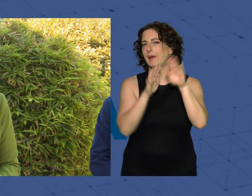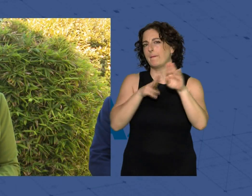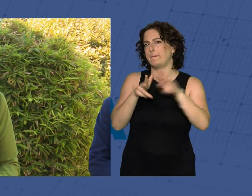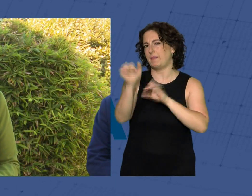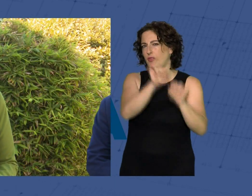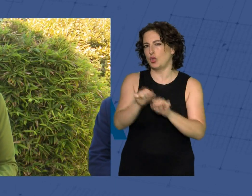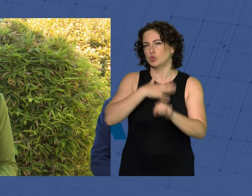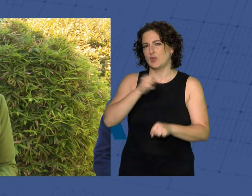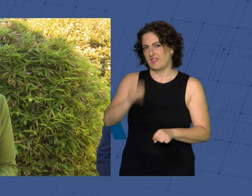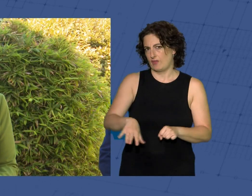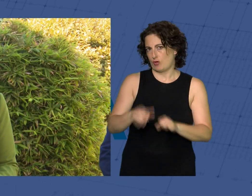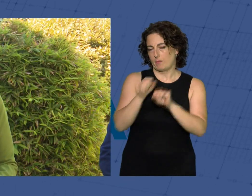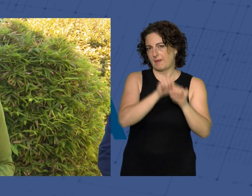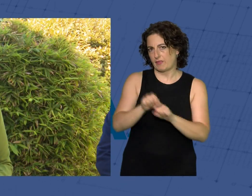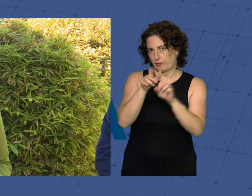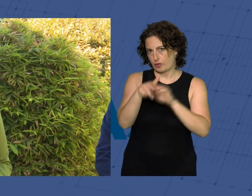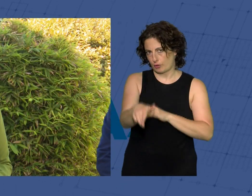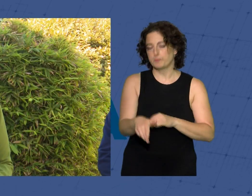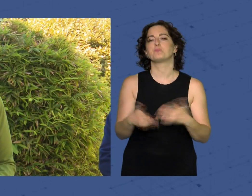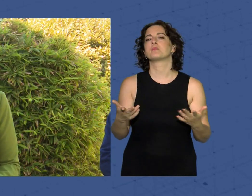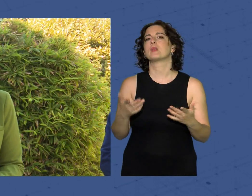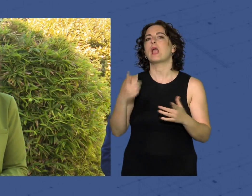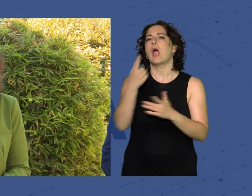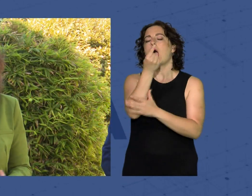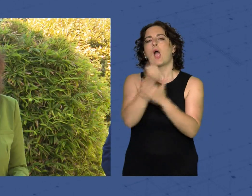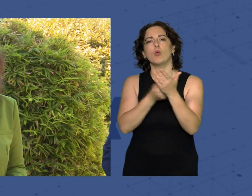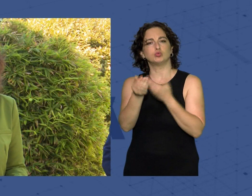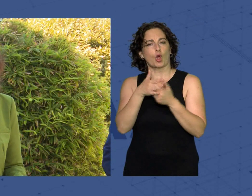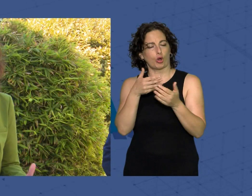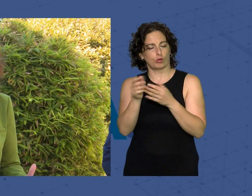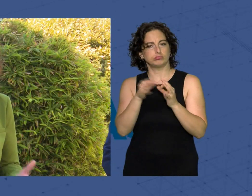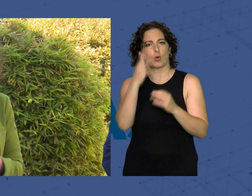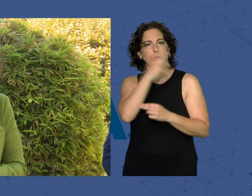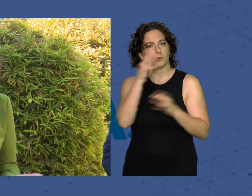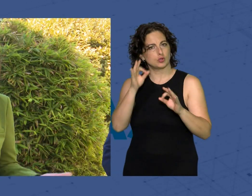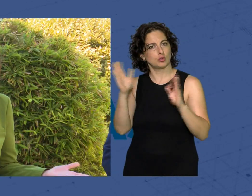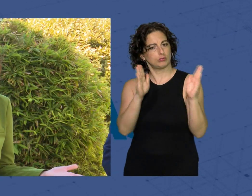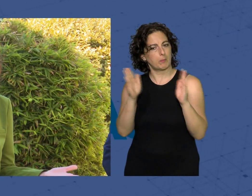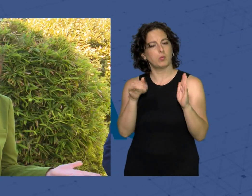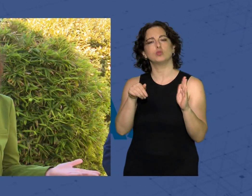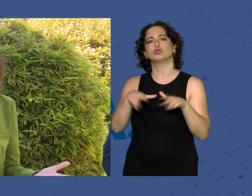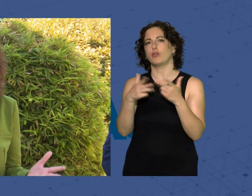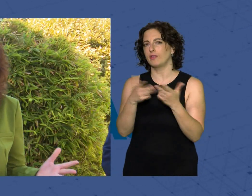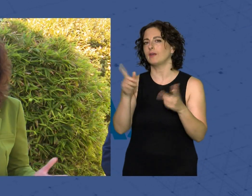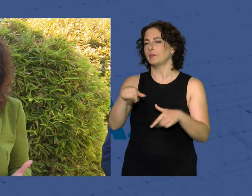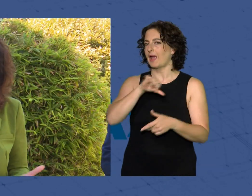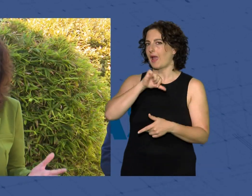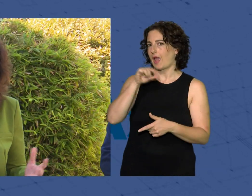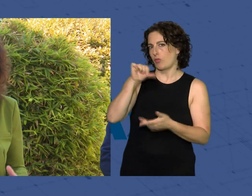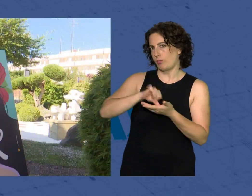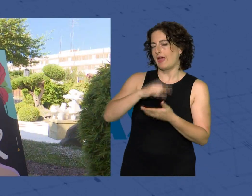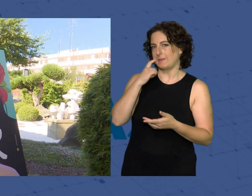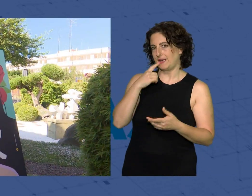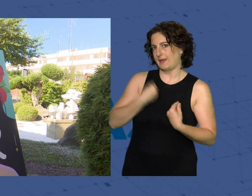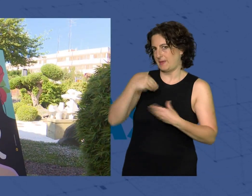suicidio o sea es un autor comprometido con su tiempo con la sociedad y también como pueden comprobar con su ciudad con Almería con la ciudad